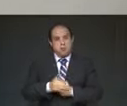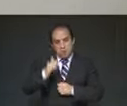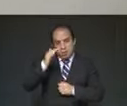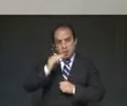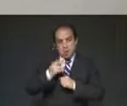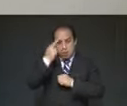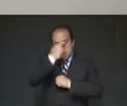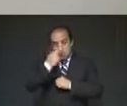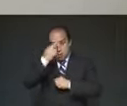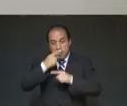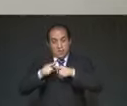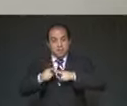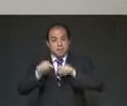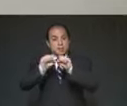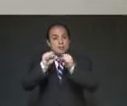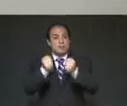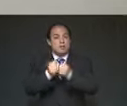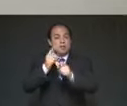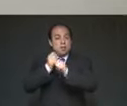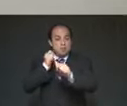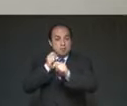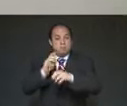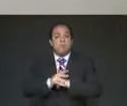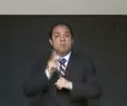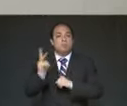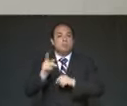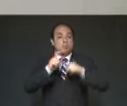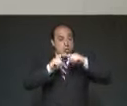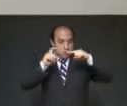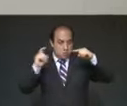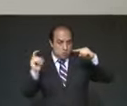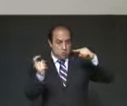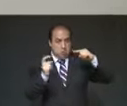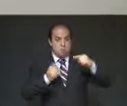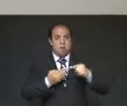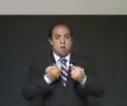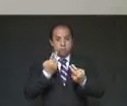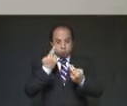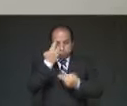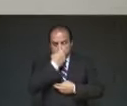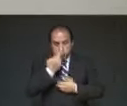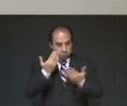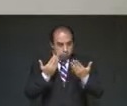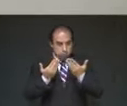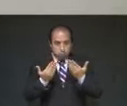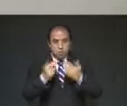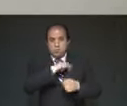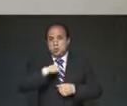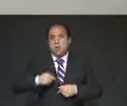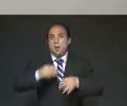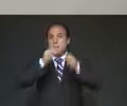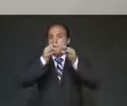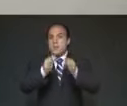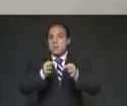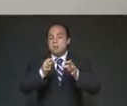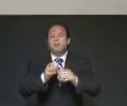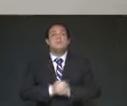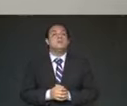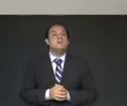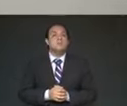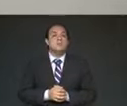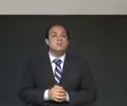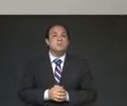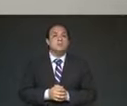sistemas de transporte público por teleférico y nosotros oficializamos este intento